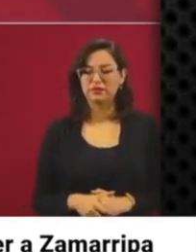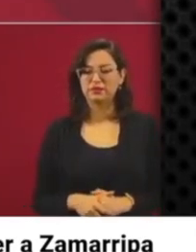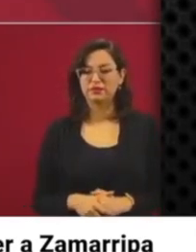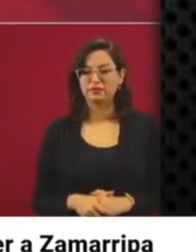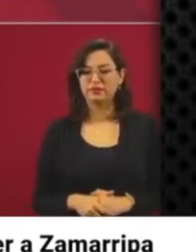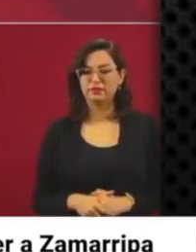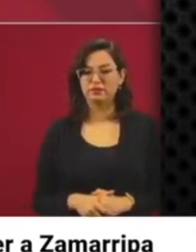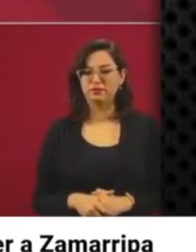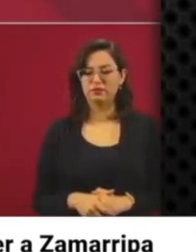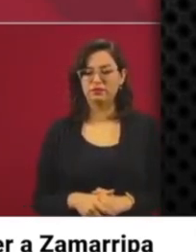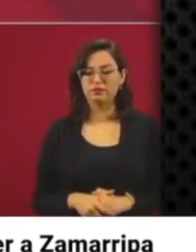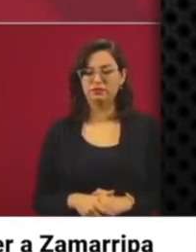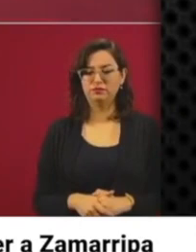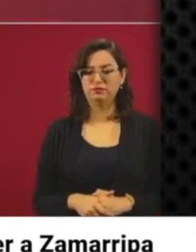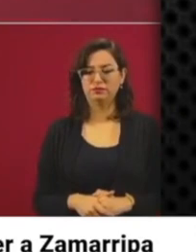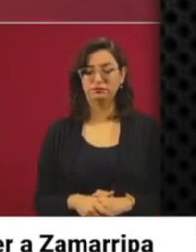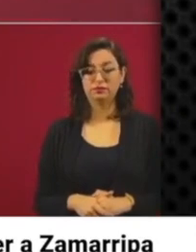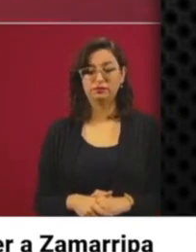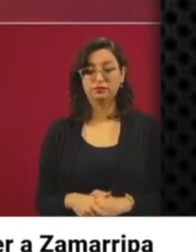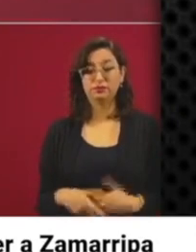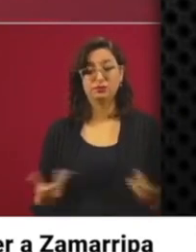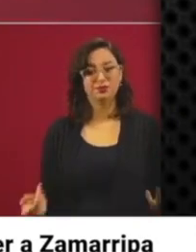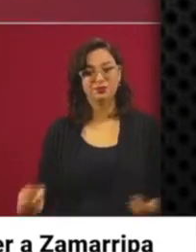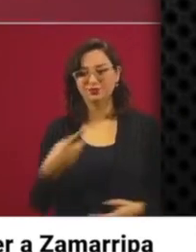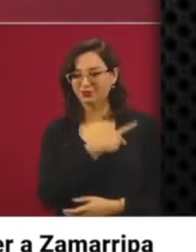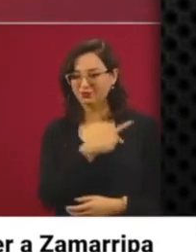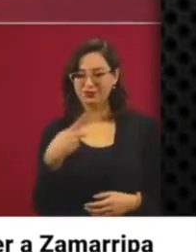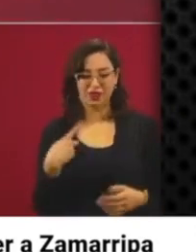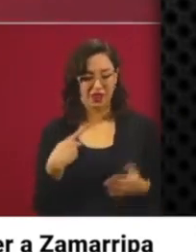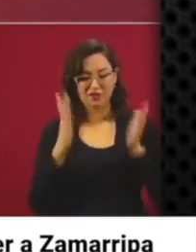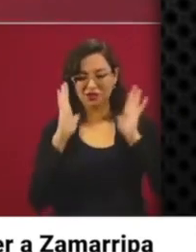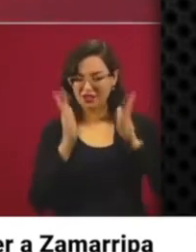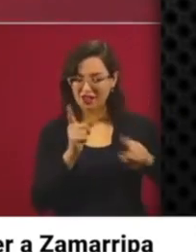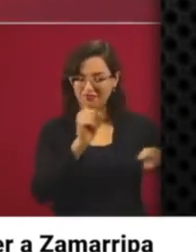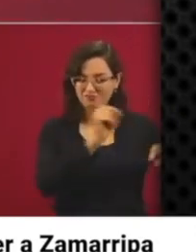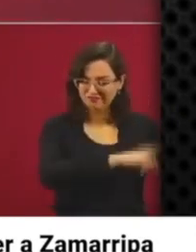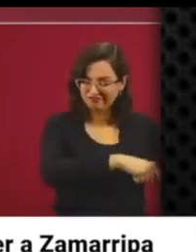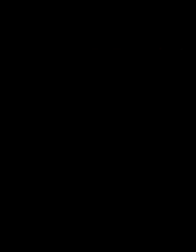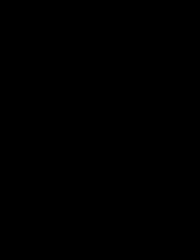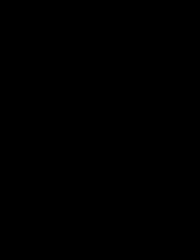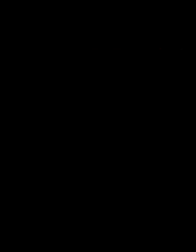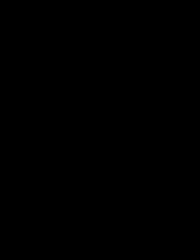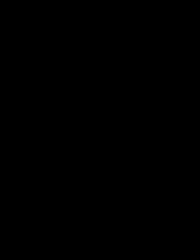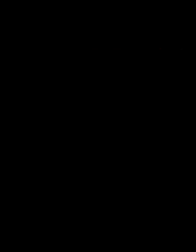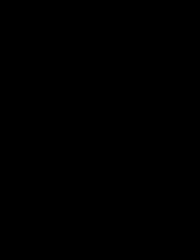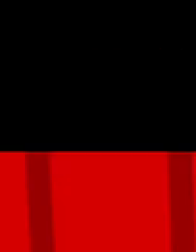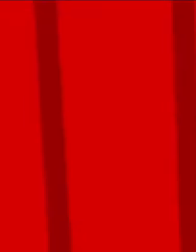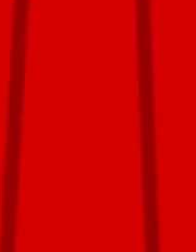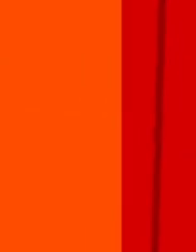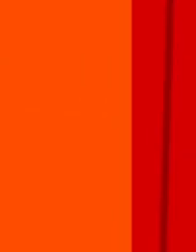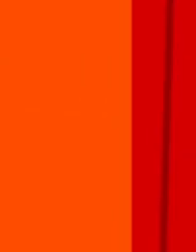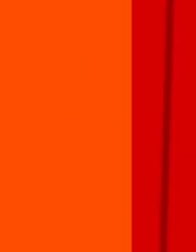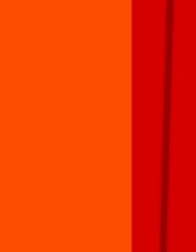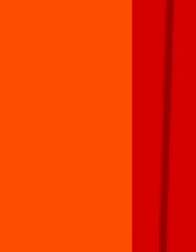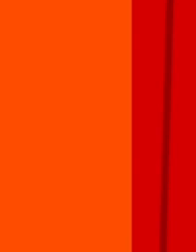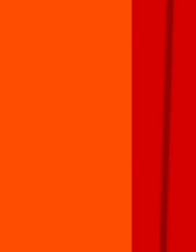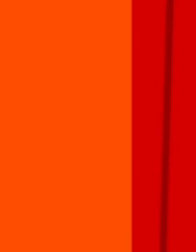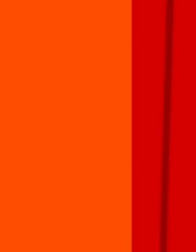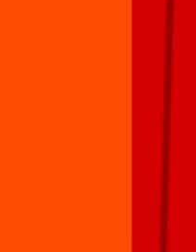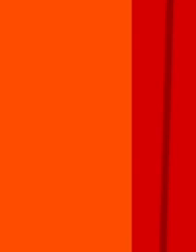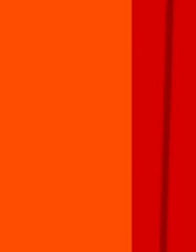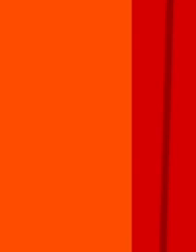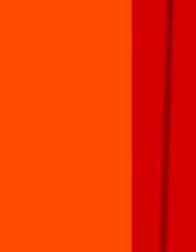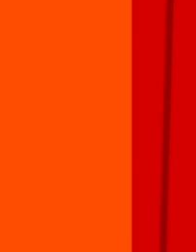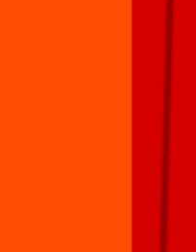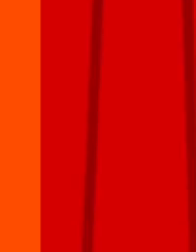tiene que haber una renovación en Guanajuato. Ya lo dice el sabio y